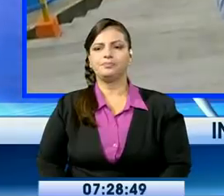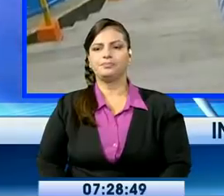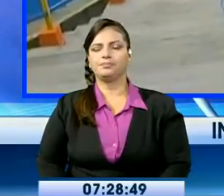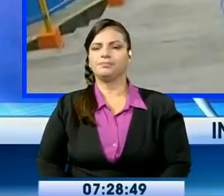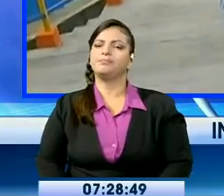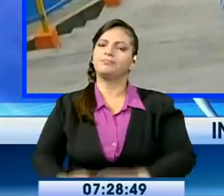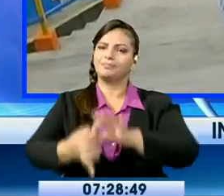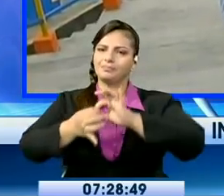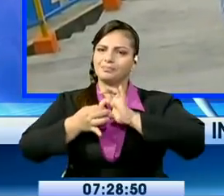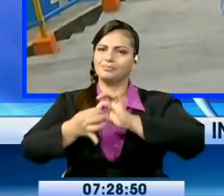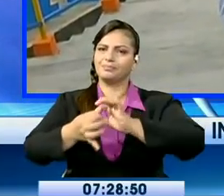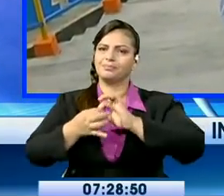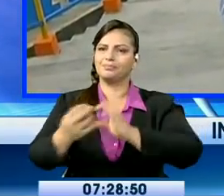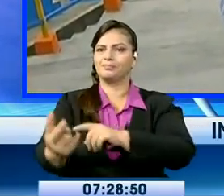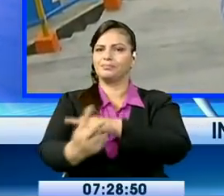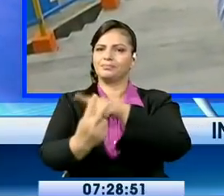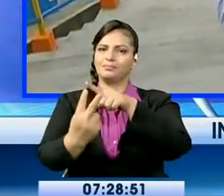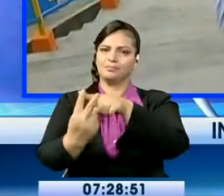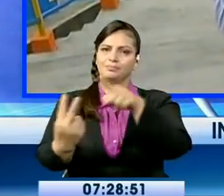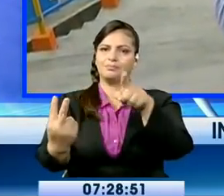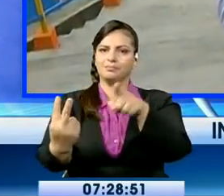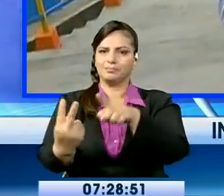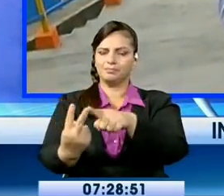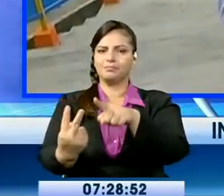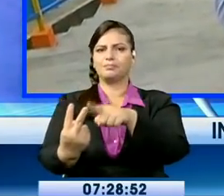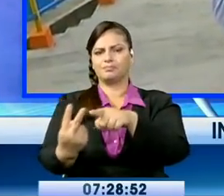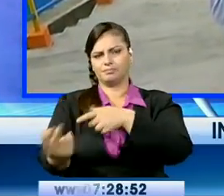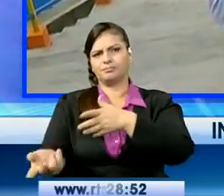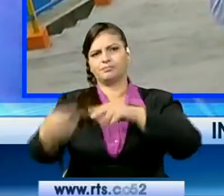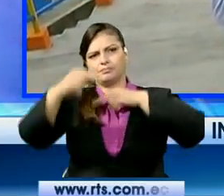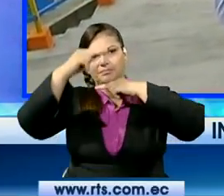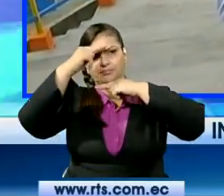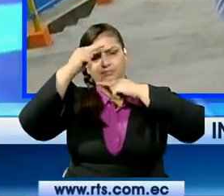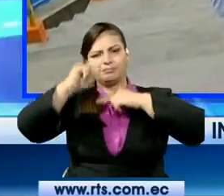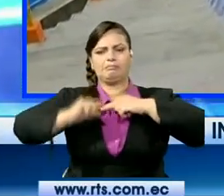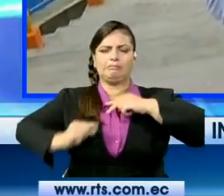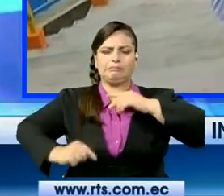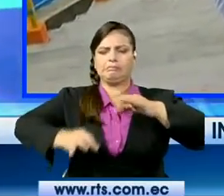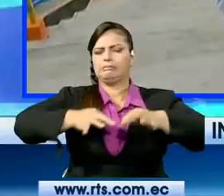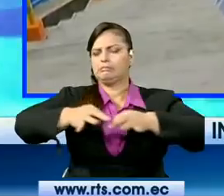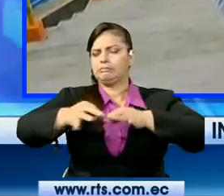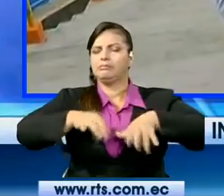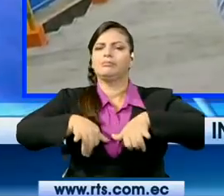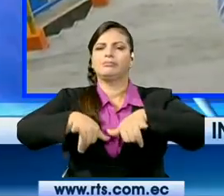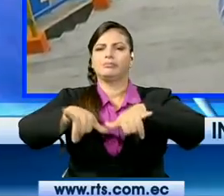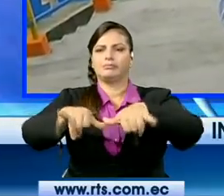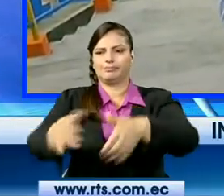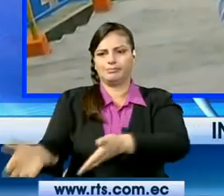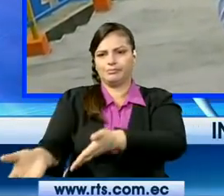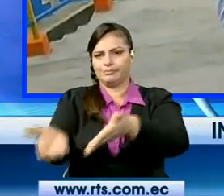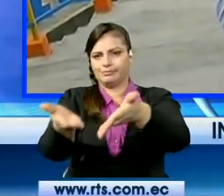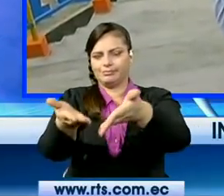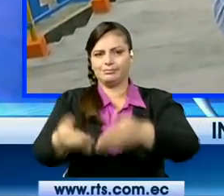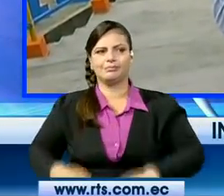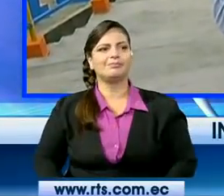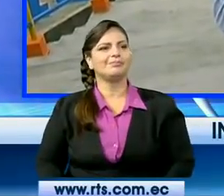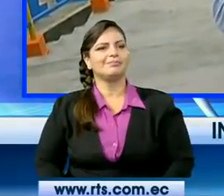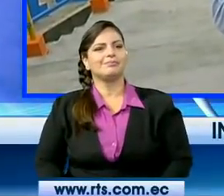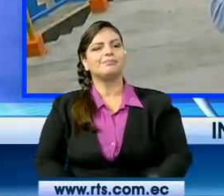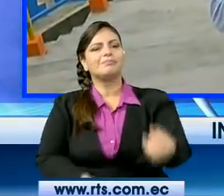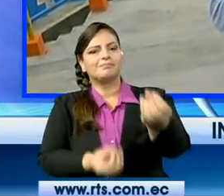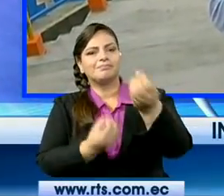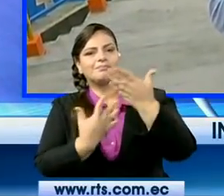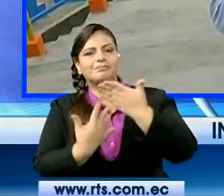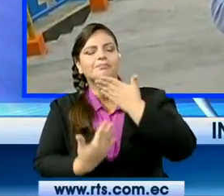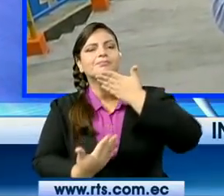estudio, compañeras Aldeana, Luisa, ustedes continúan con el detalle de más noticias. Adelante. Muchísimas